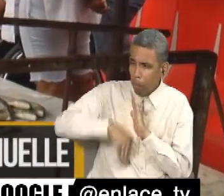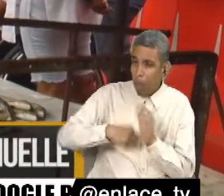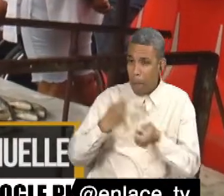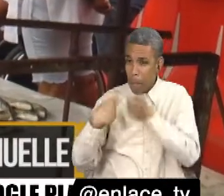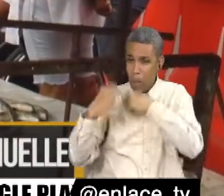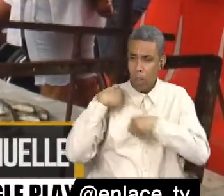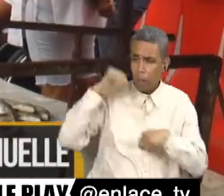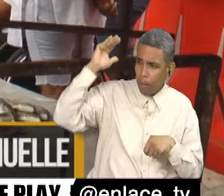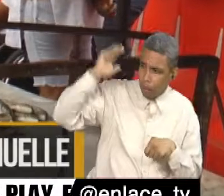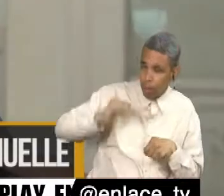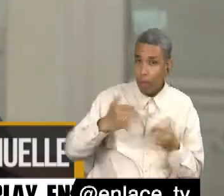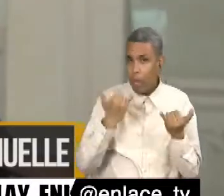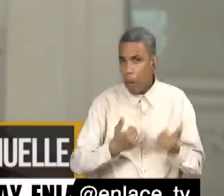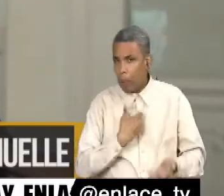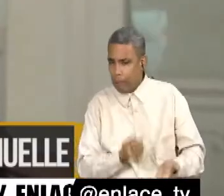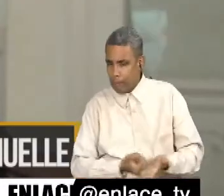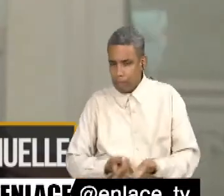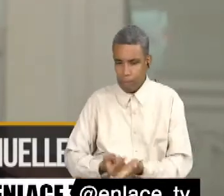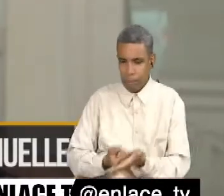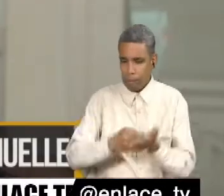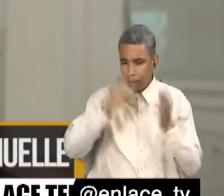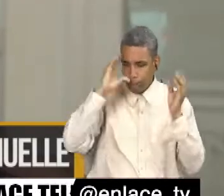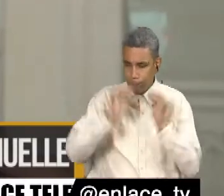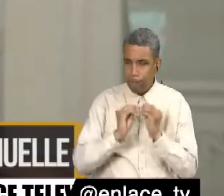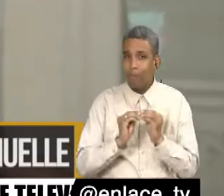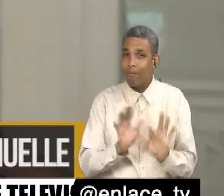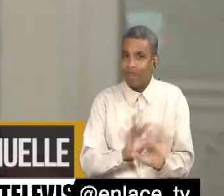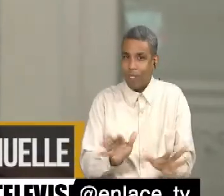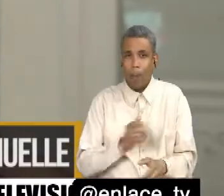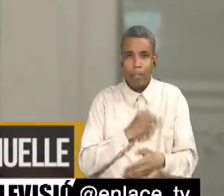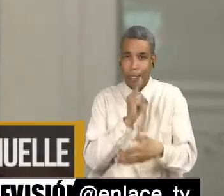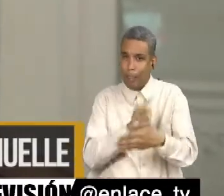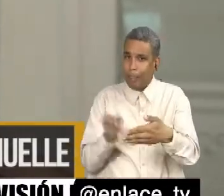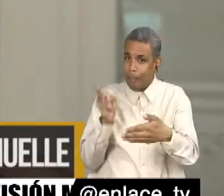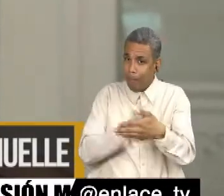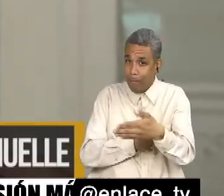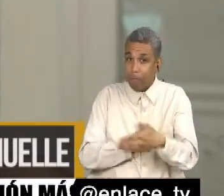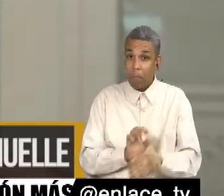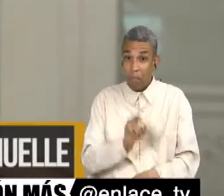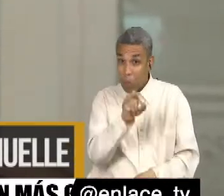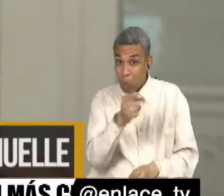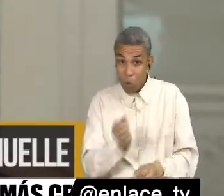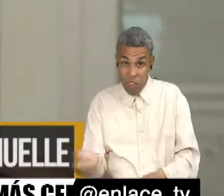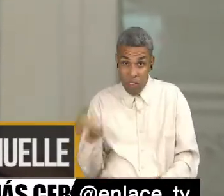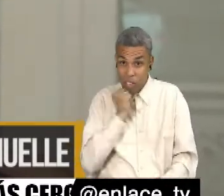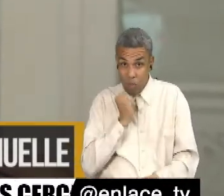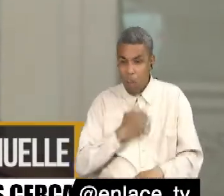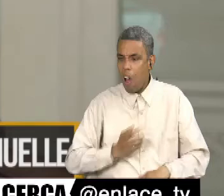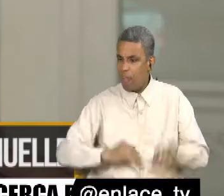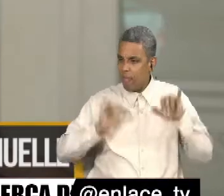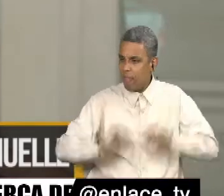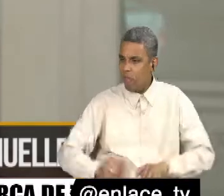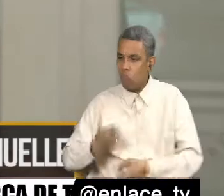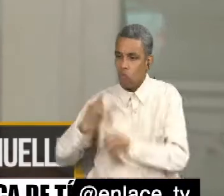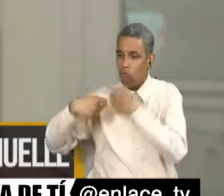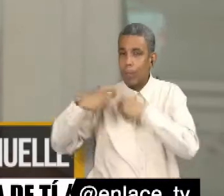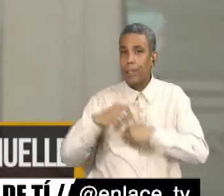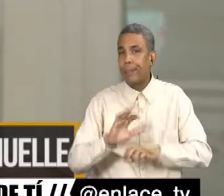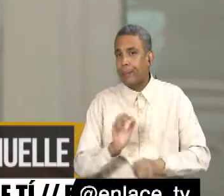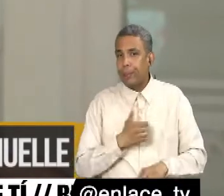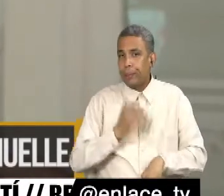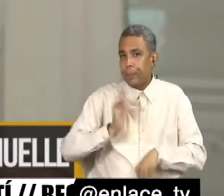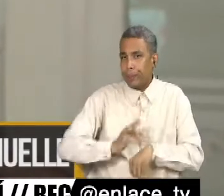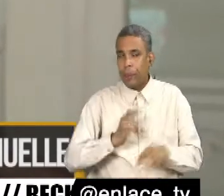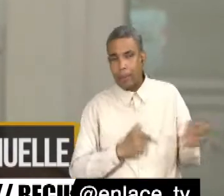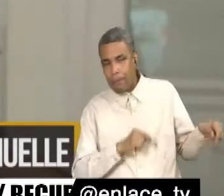la ciudadanía que no se va a permitir ni pueden estar ahí. No queremos ir usar el ESMAD ni hacer la fuerza pública, pero pues lamentablemente de no acatar